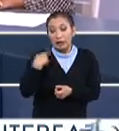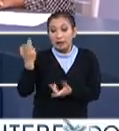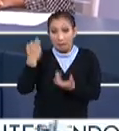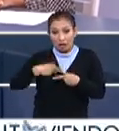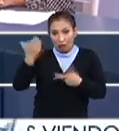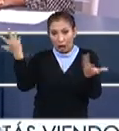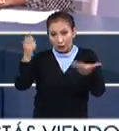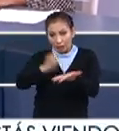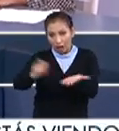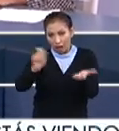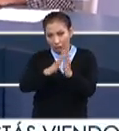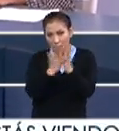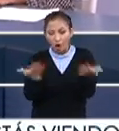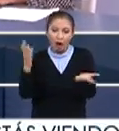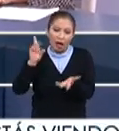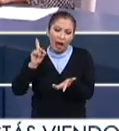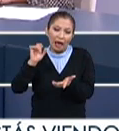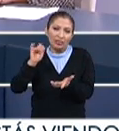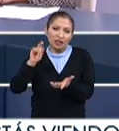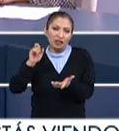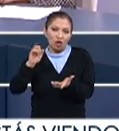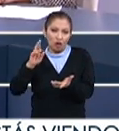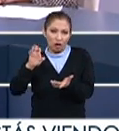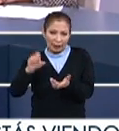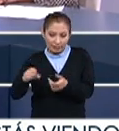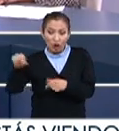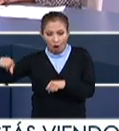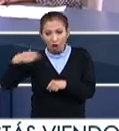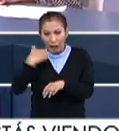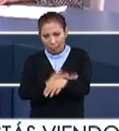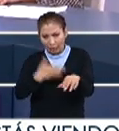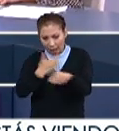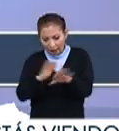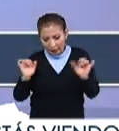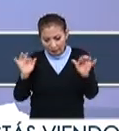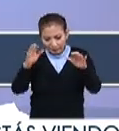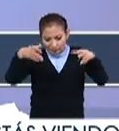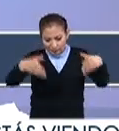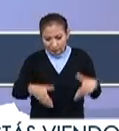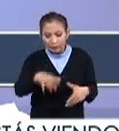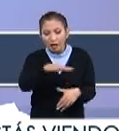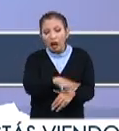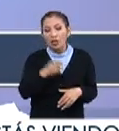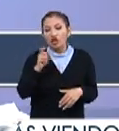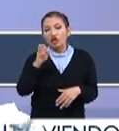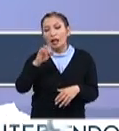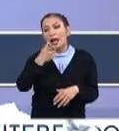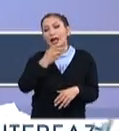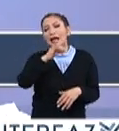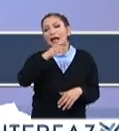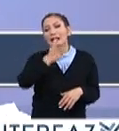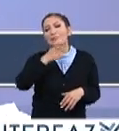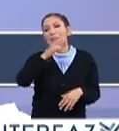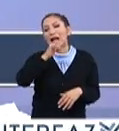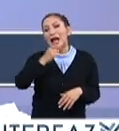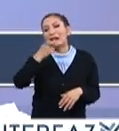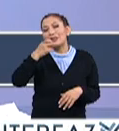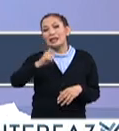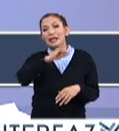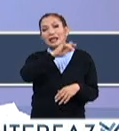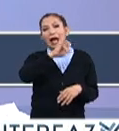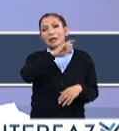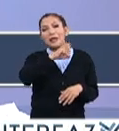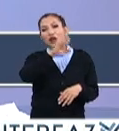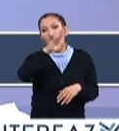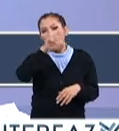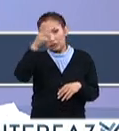autores del libro también, o los editores del PIPECIDE, estarán hoy, esta tarde. La doctora Jimena Hernández y el doctor Javier Rojas